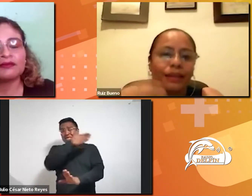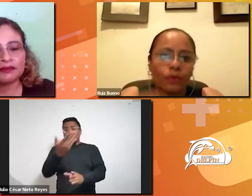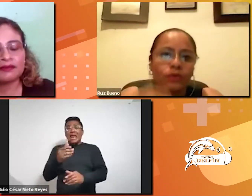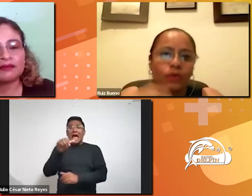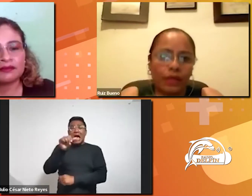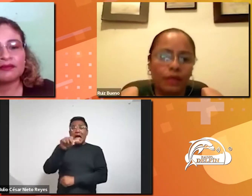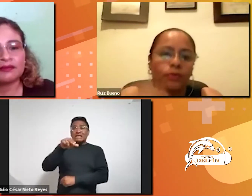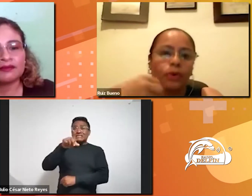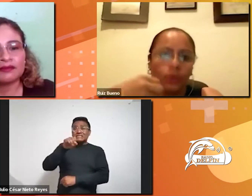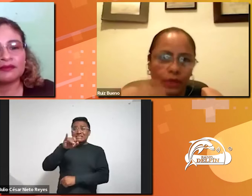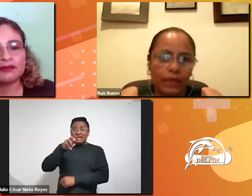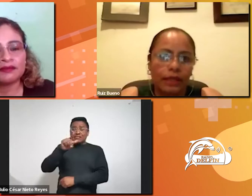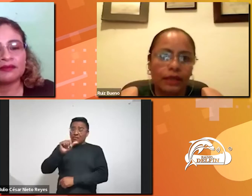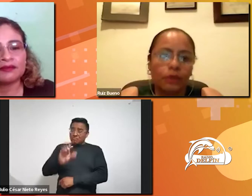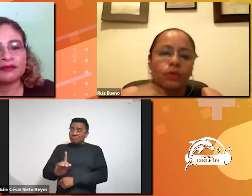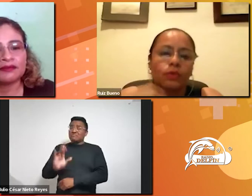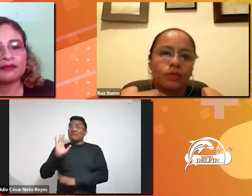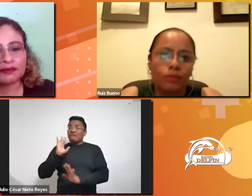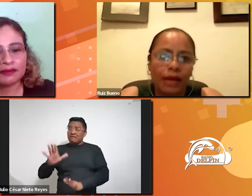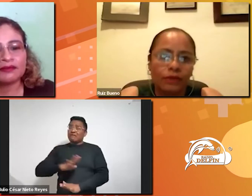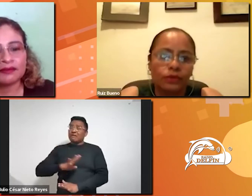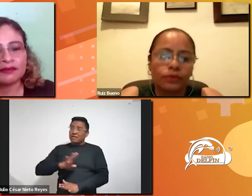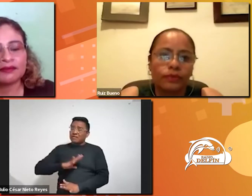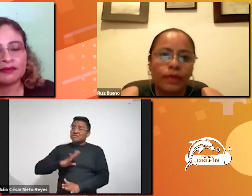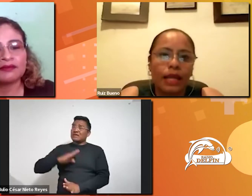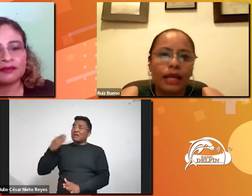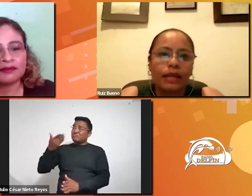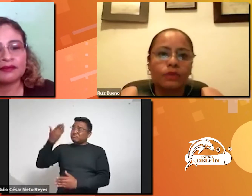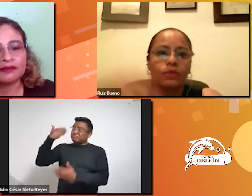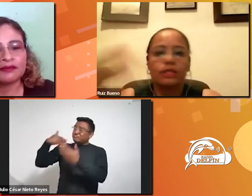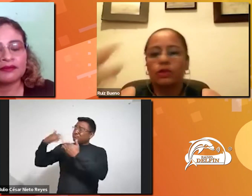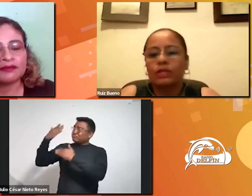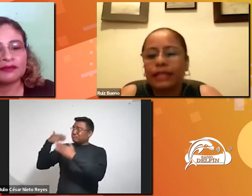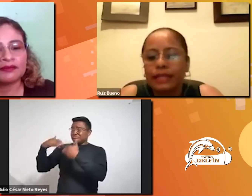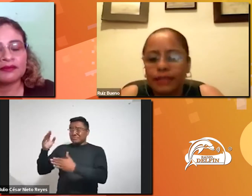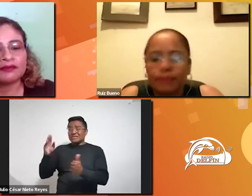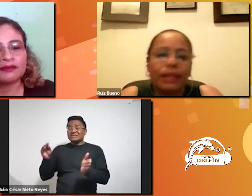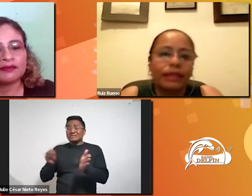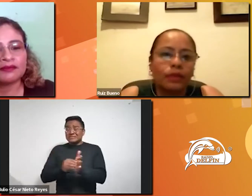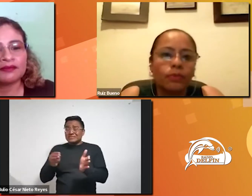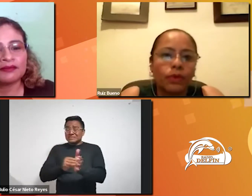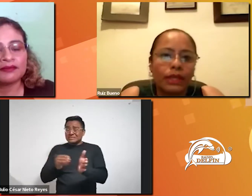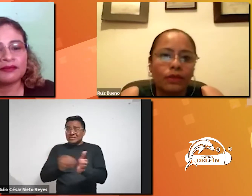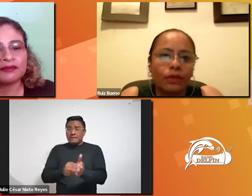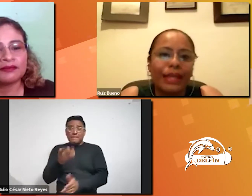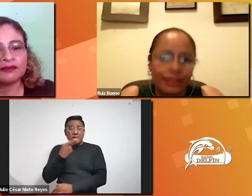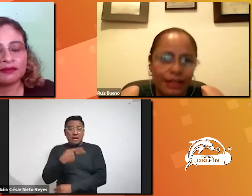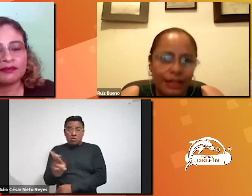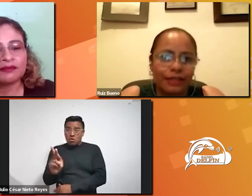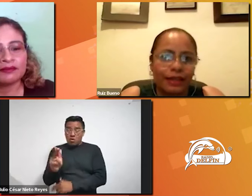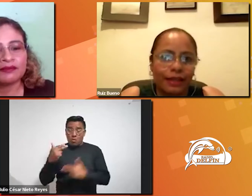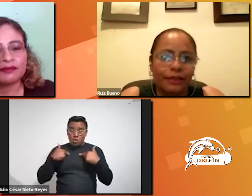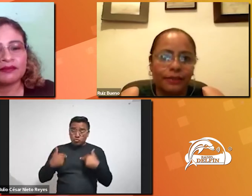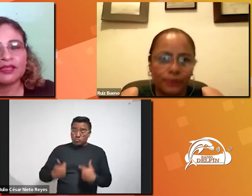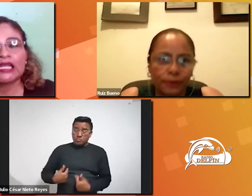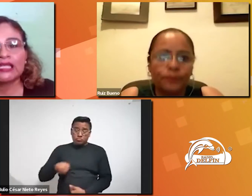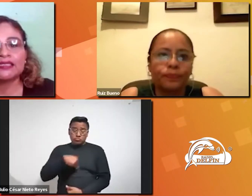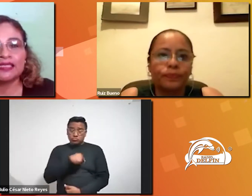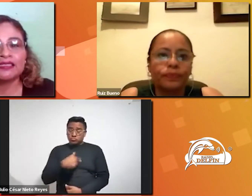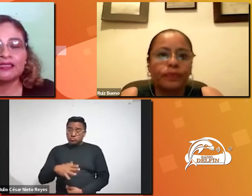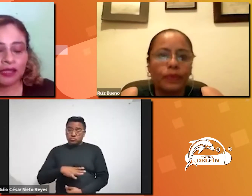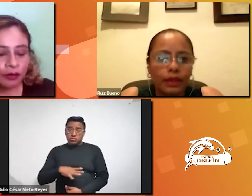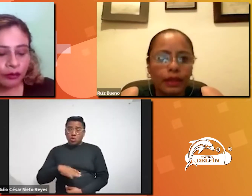parte de nuestro equipo como seres humanos. Entonces, no sé si quieres que platique un poquito de qué es la ansiedad,